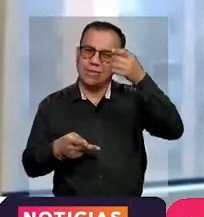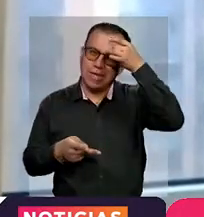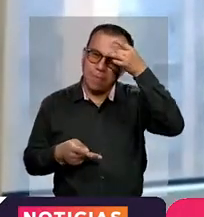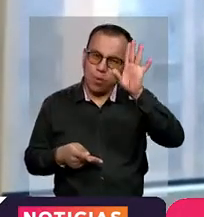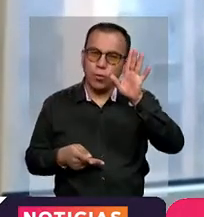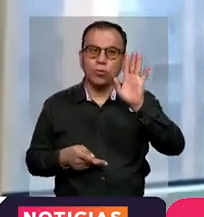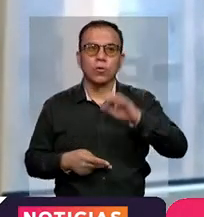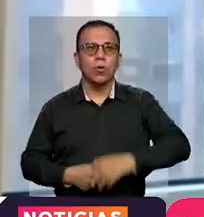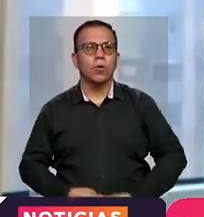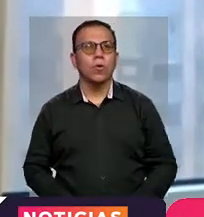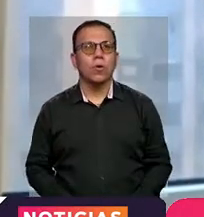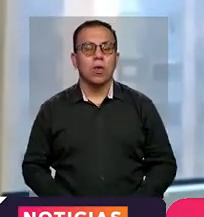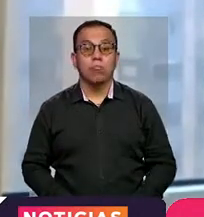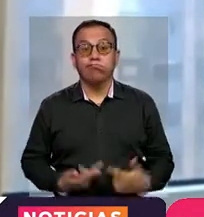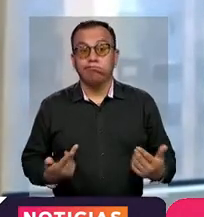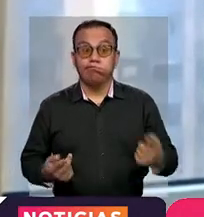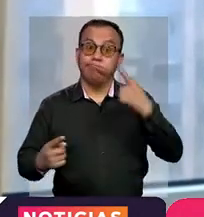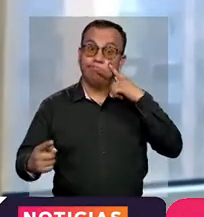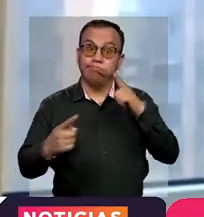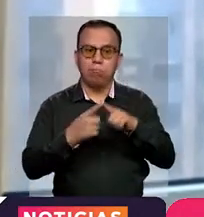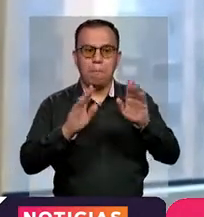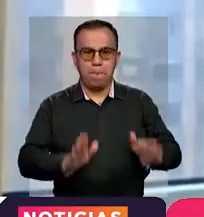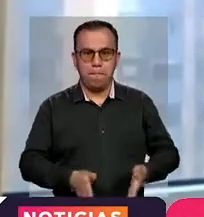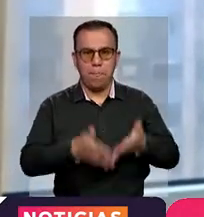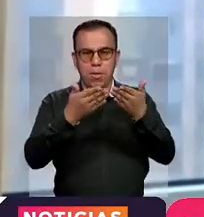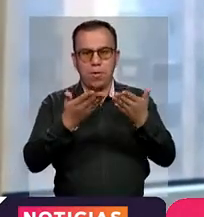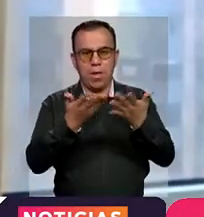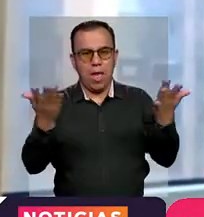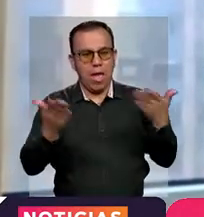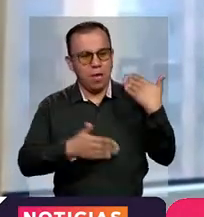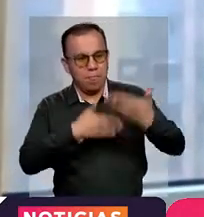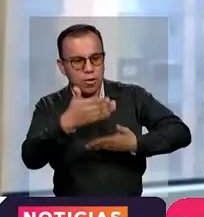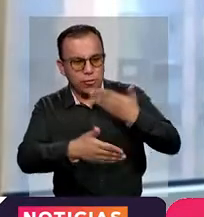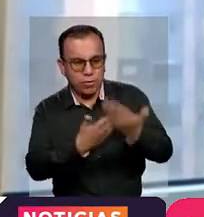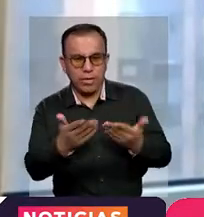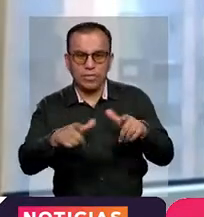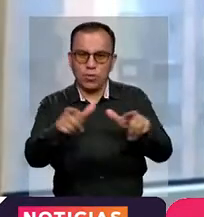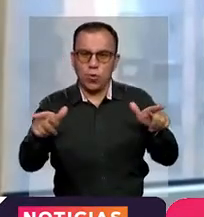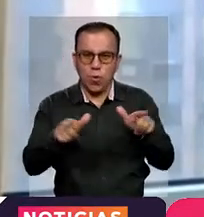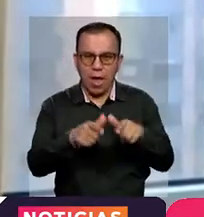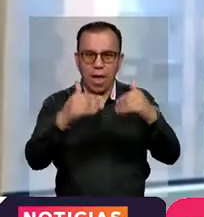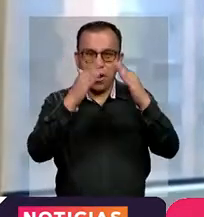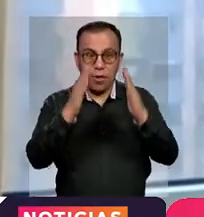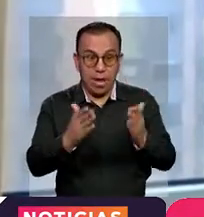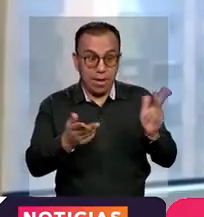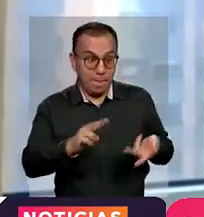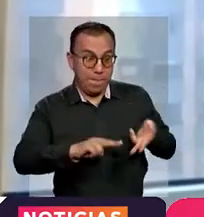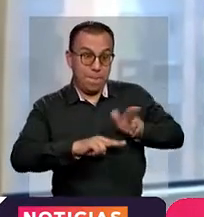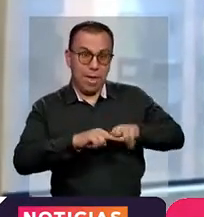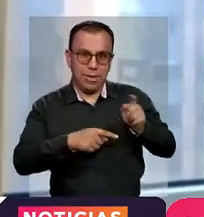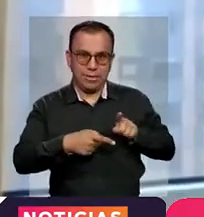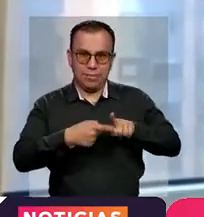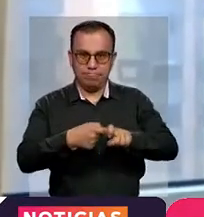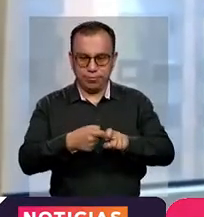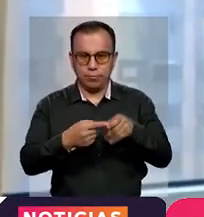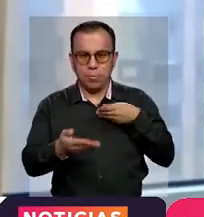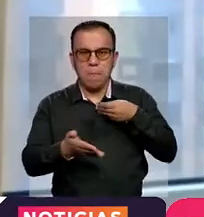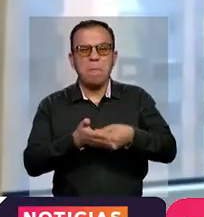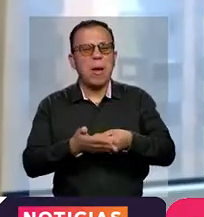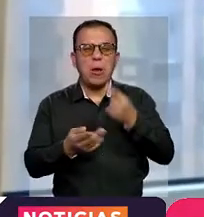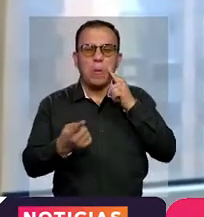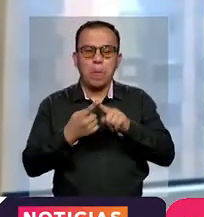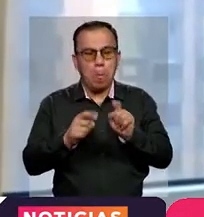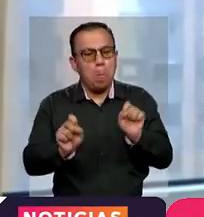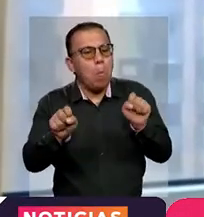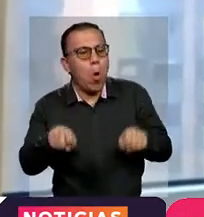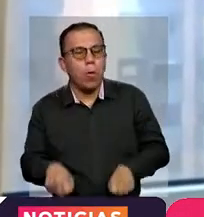un objetivo de mejorar el flujo de caja, entonces aprovechar este valor de más que se recibe para